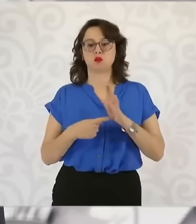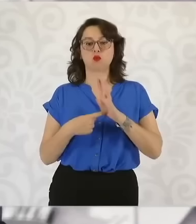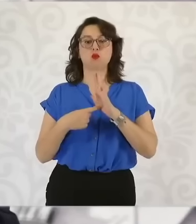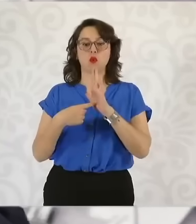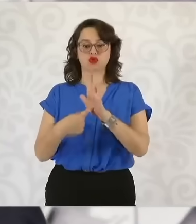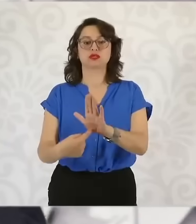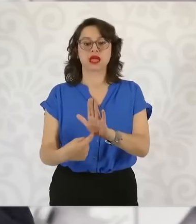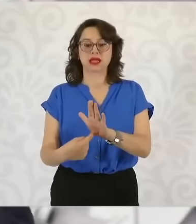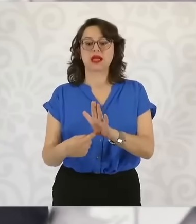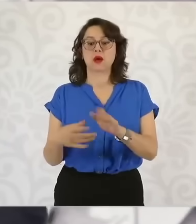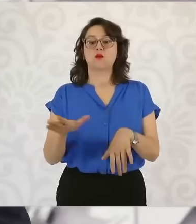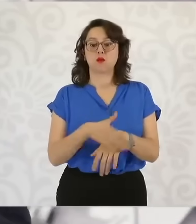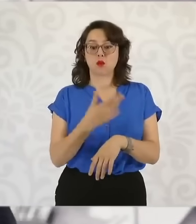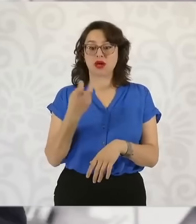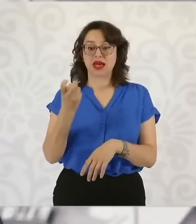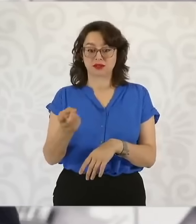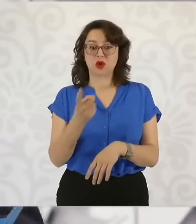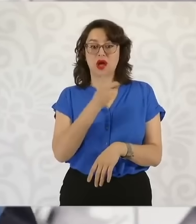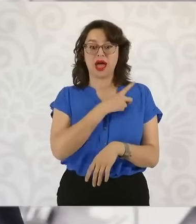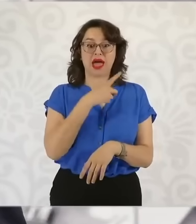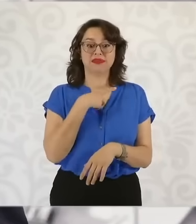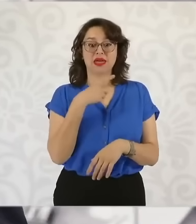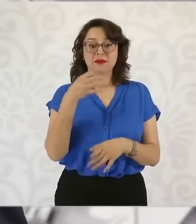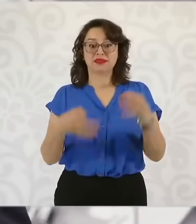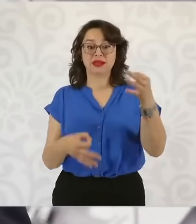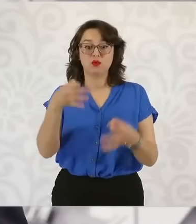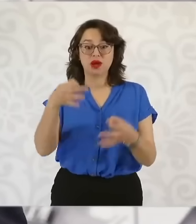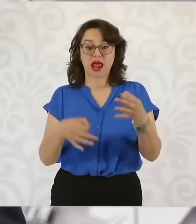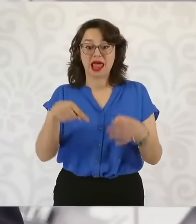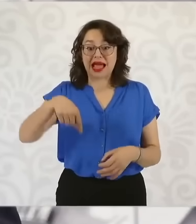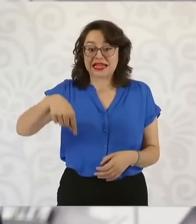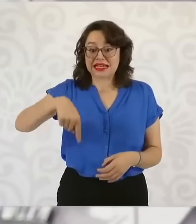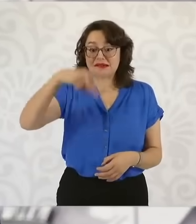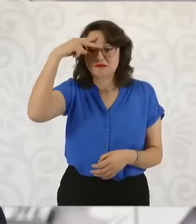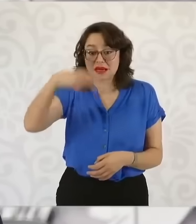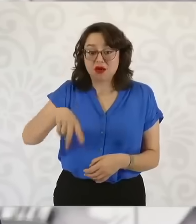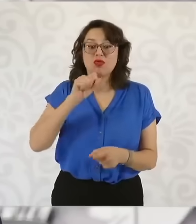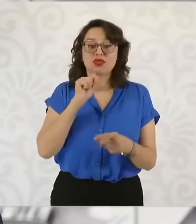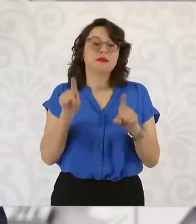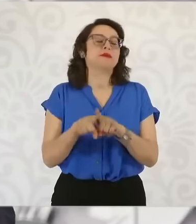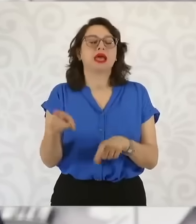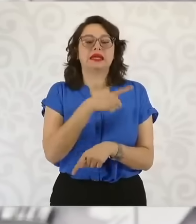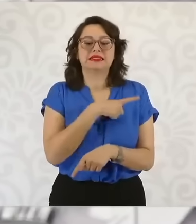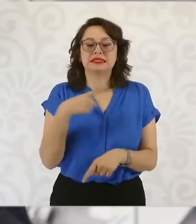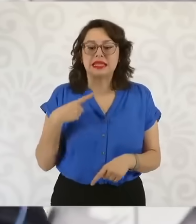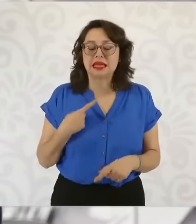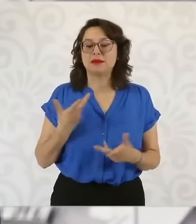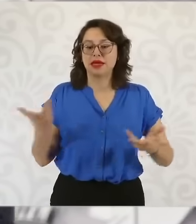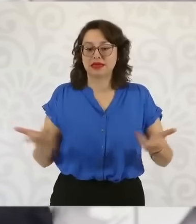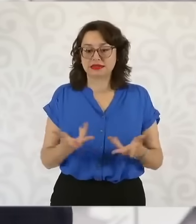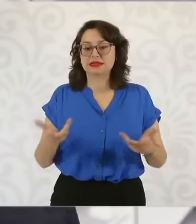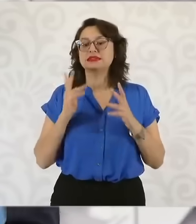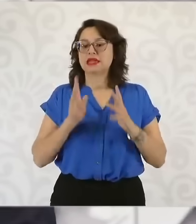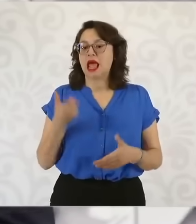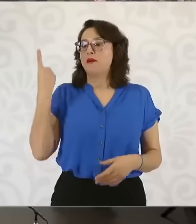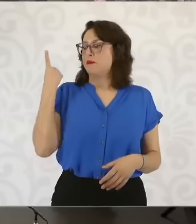Porque esto se tiene que ver también en los tribunales mexicanos. Y ya estamos en eso, ya hay órdenes de